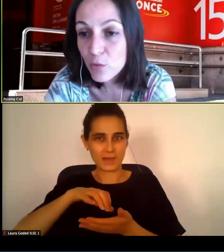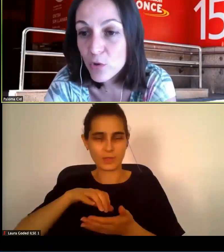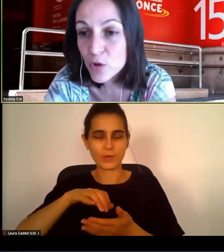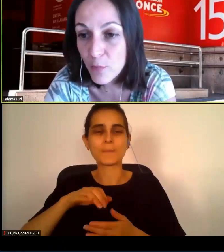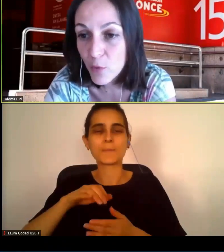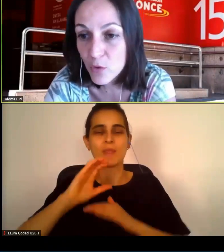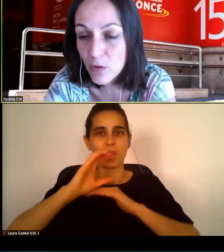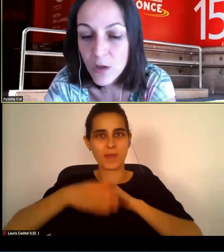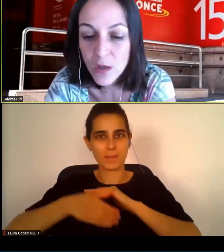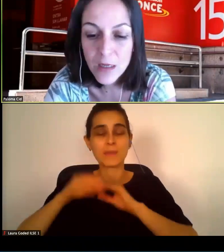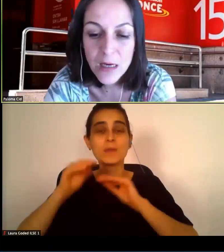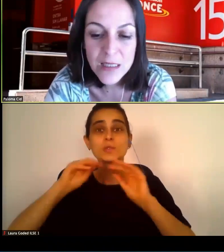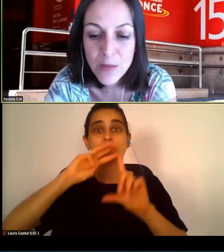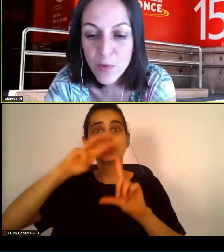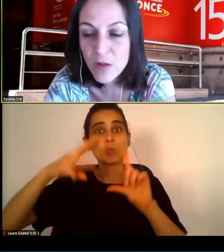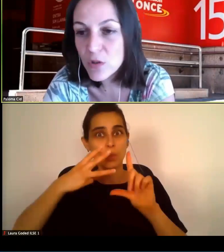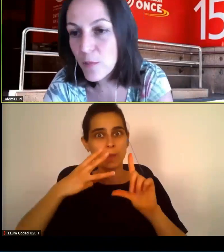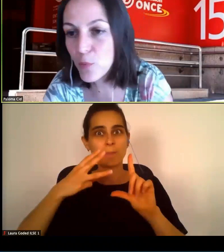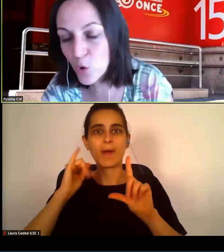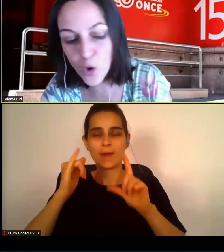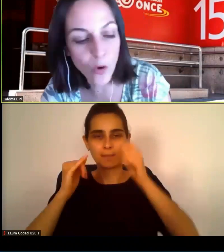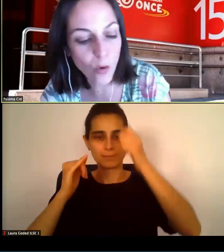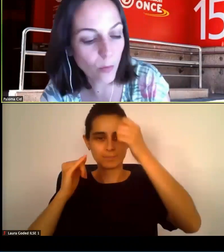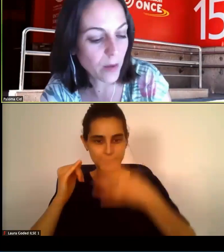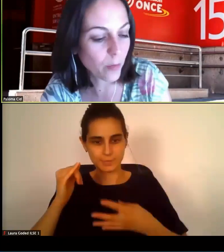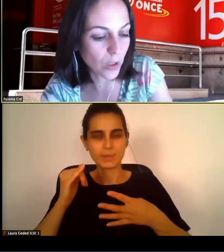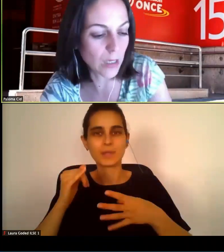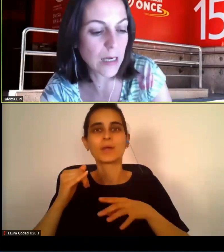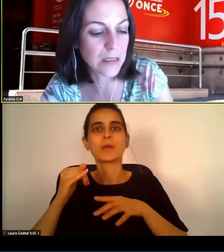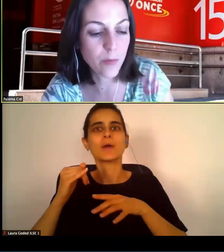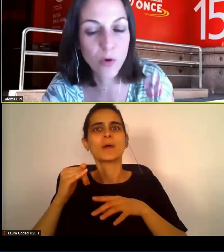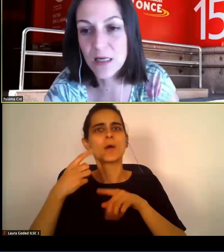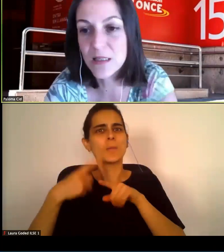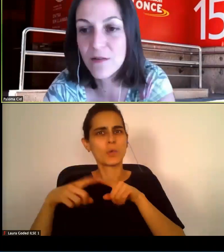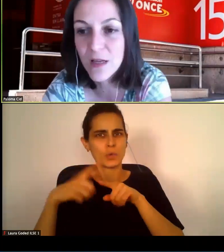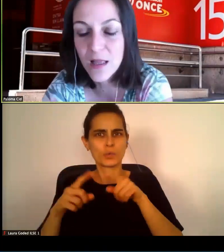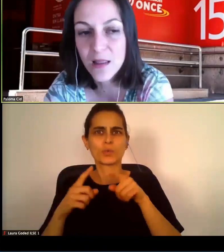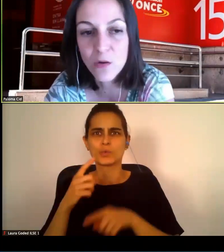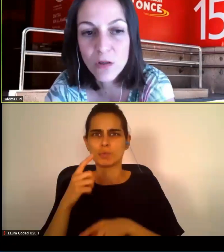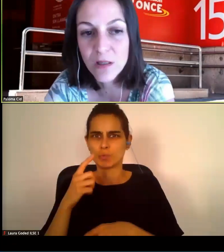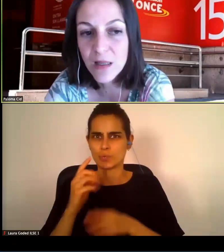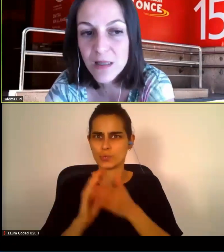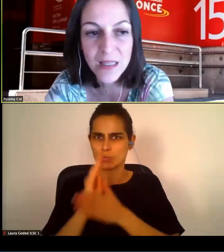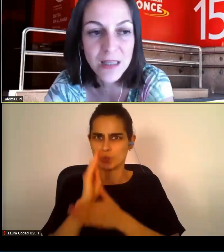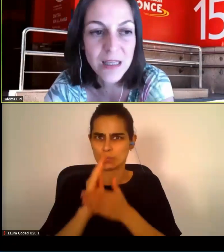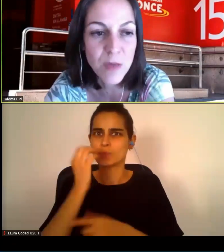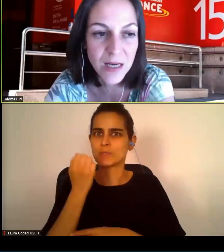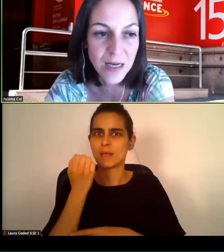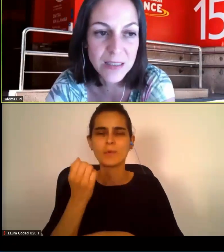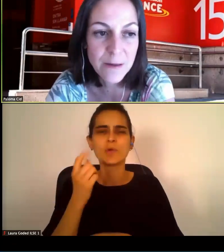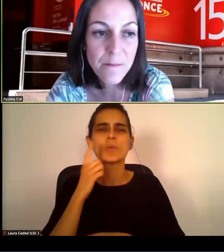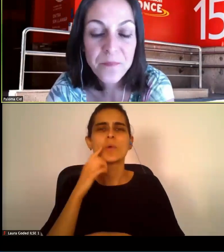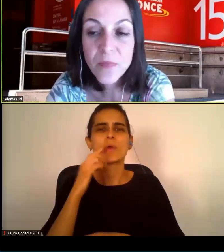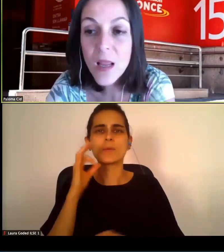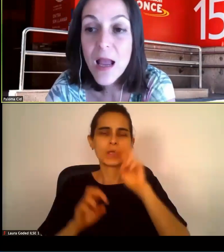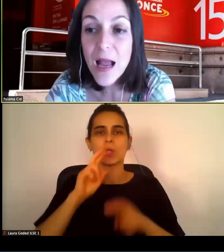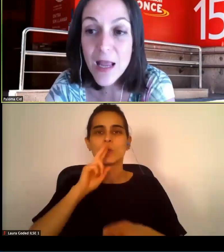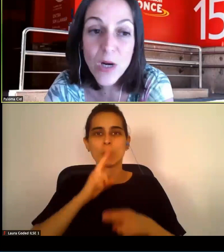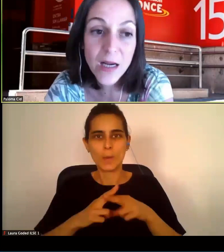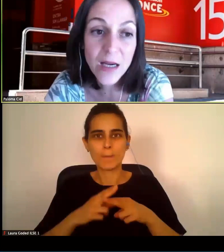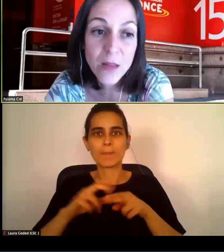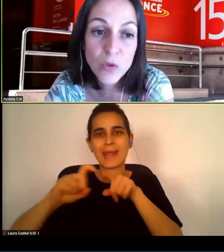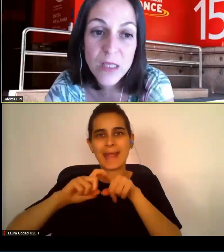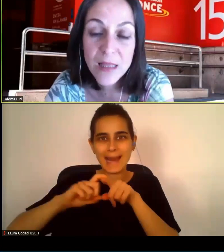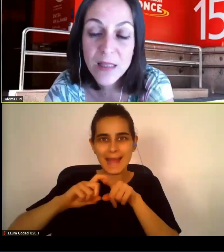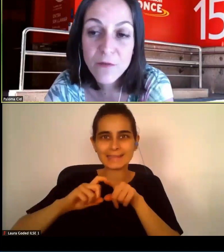de productos de apoyo en el que se puede buscar por nombre, por clase, por clasificación, de distintas maneras. Hay